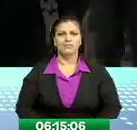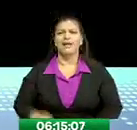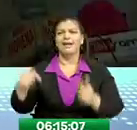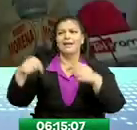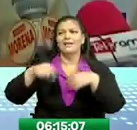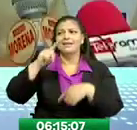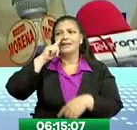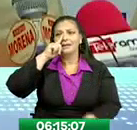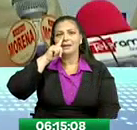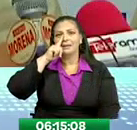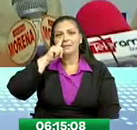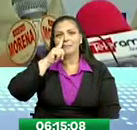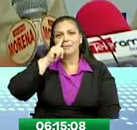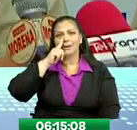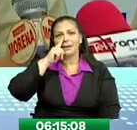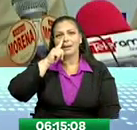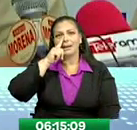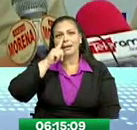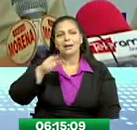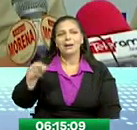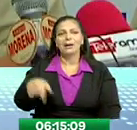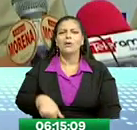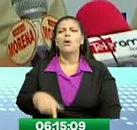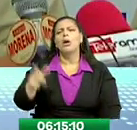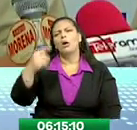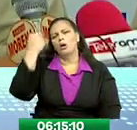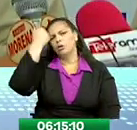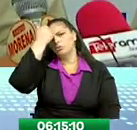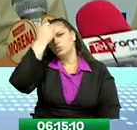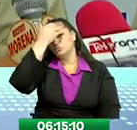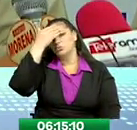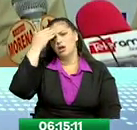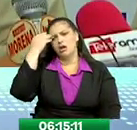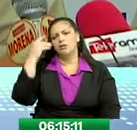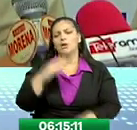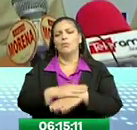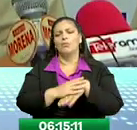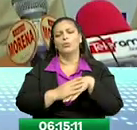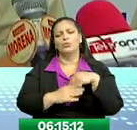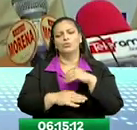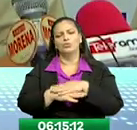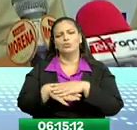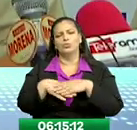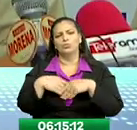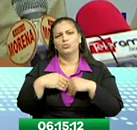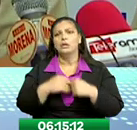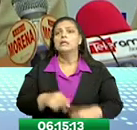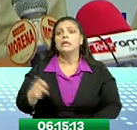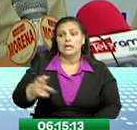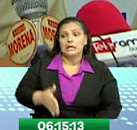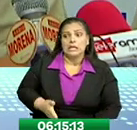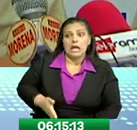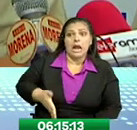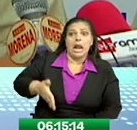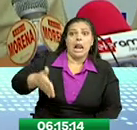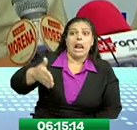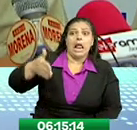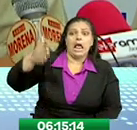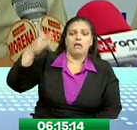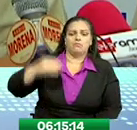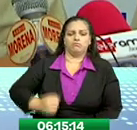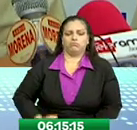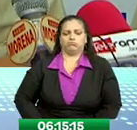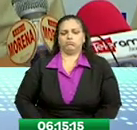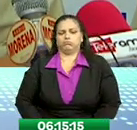como... Habla así. Grandote y todo. Grandote. Pero sin embargo, ella no tiene cuerpo, pero va a tener